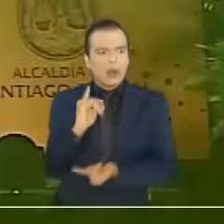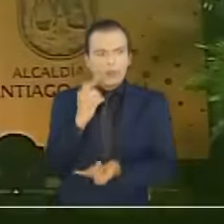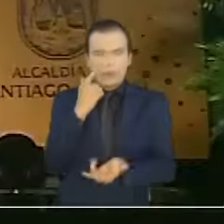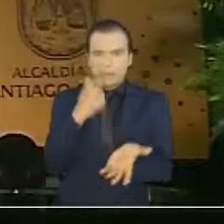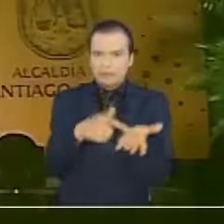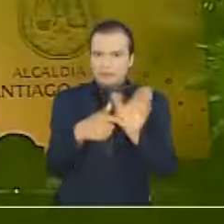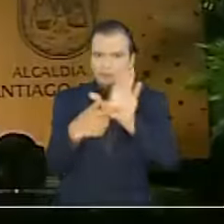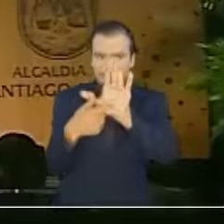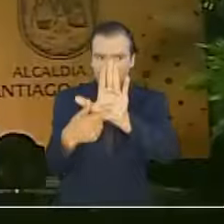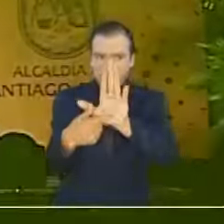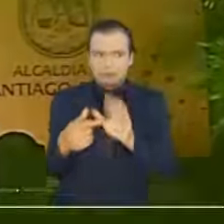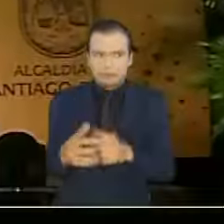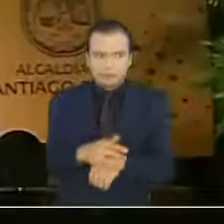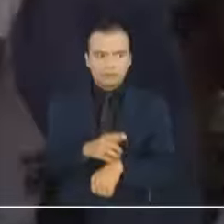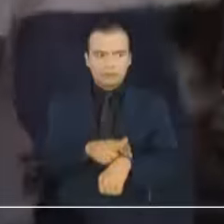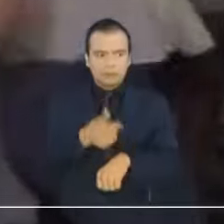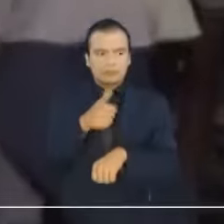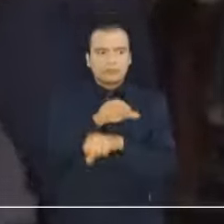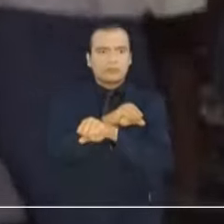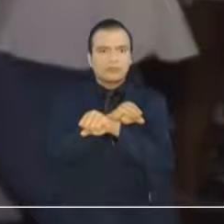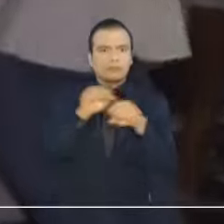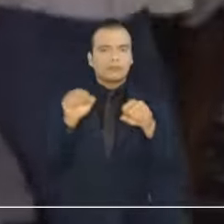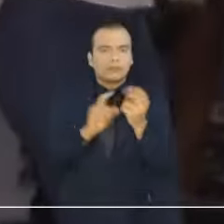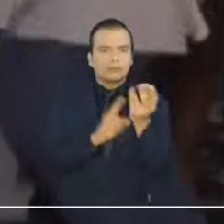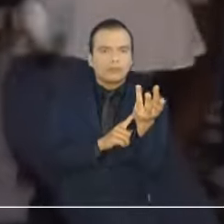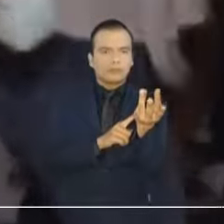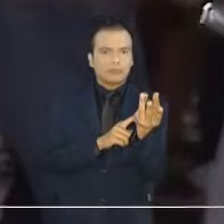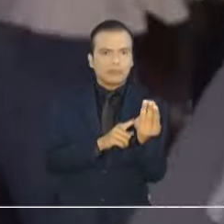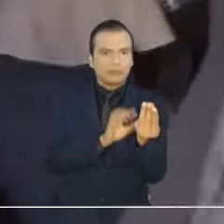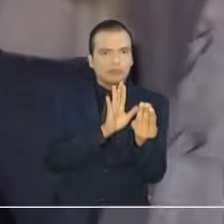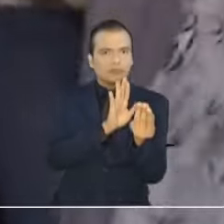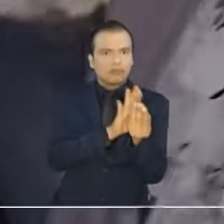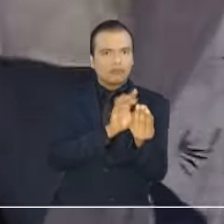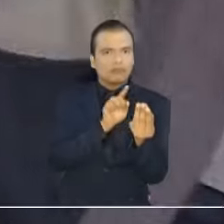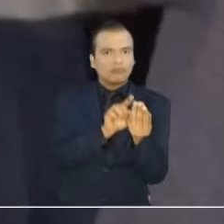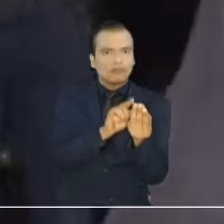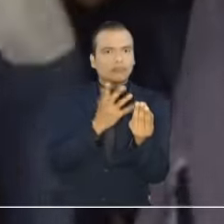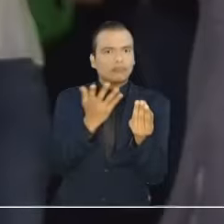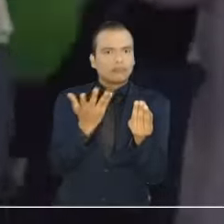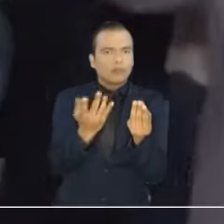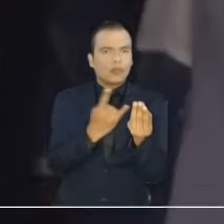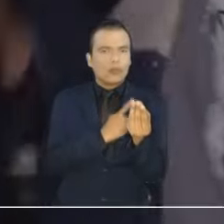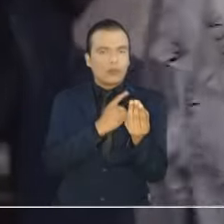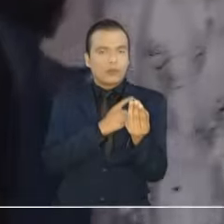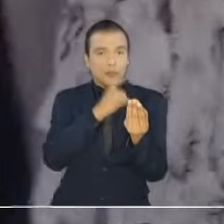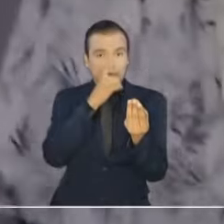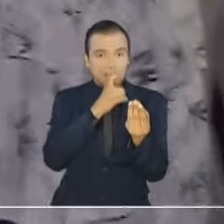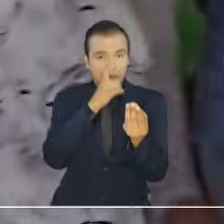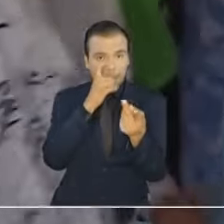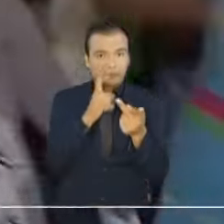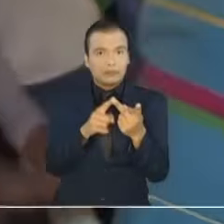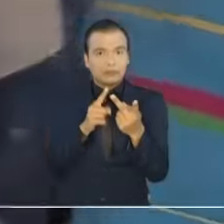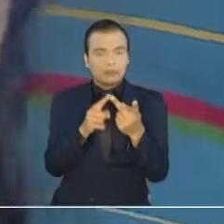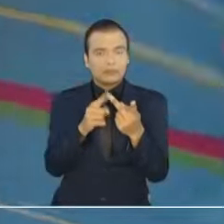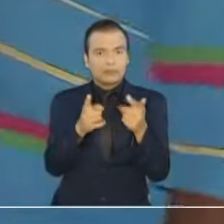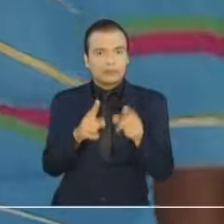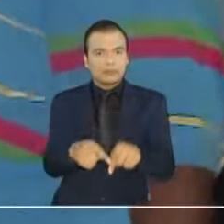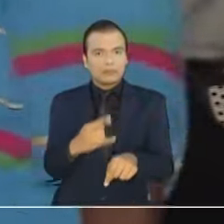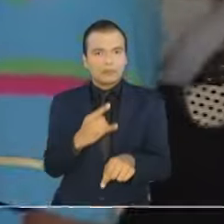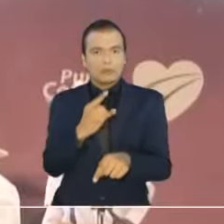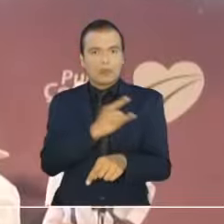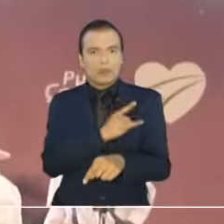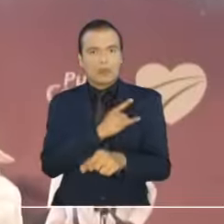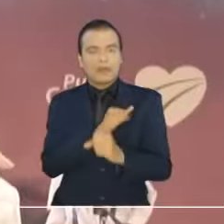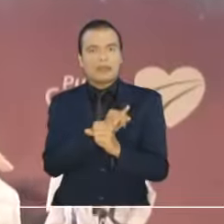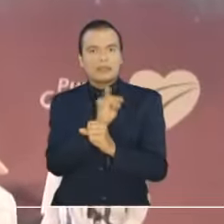A las 10 de la mañana, la agrupación Aurora del Amanecer en la Universidad Javeriana y la agrupación Caña Brava en la Universidad ICESI. A las 11 de